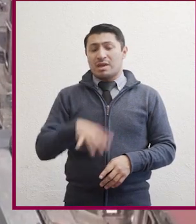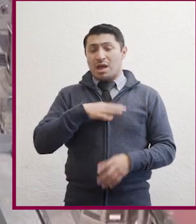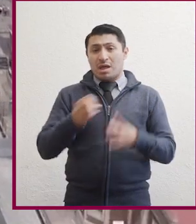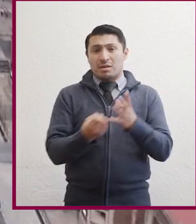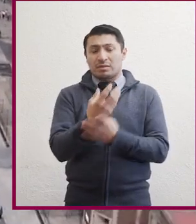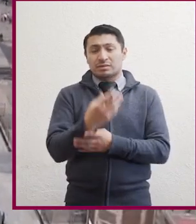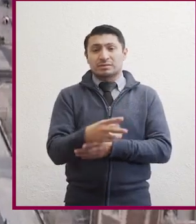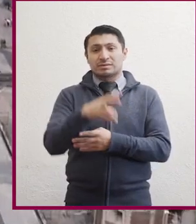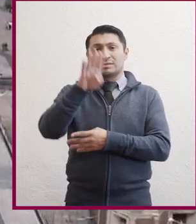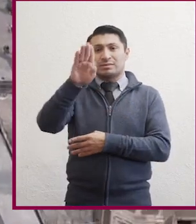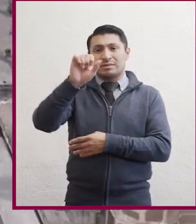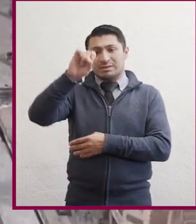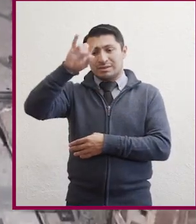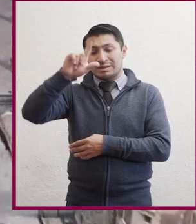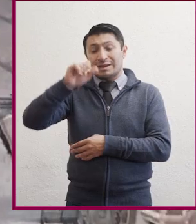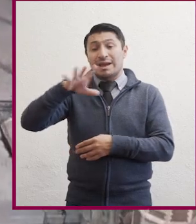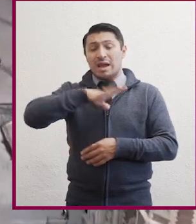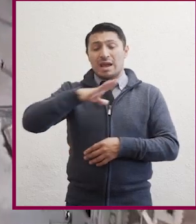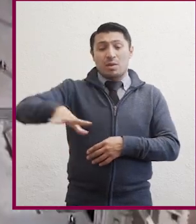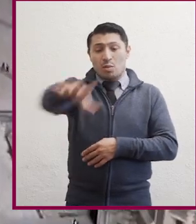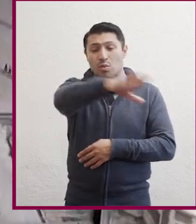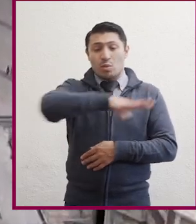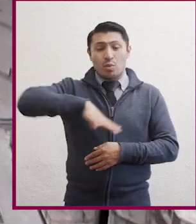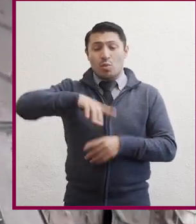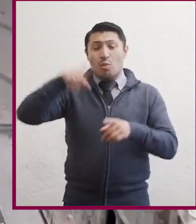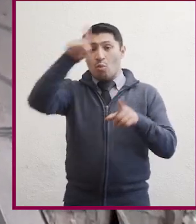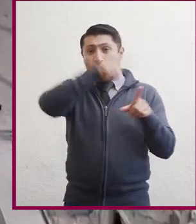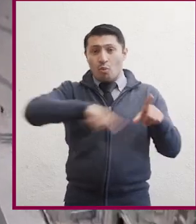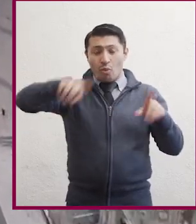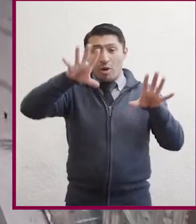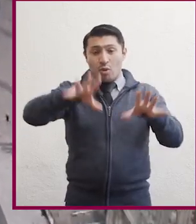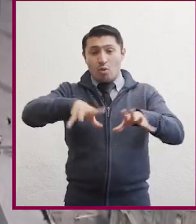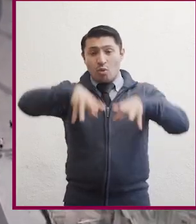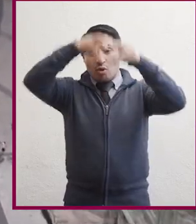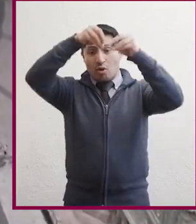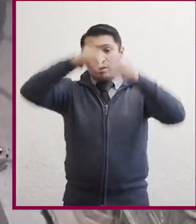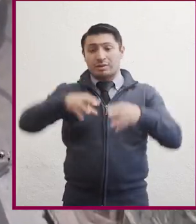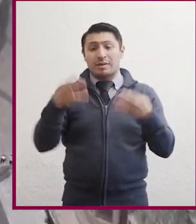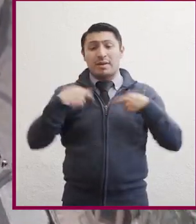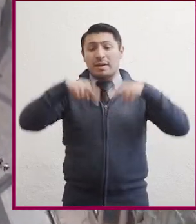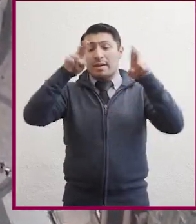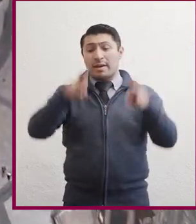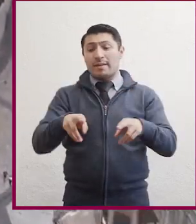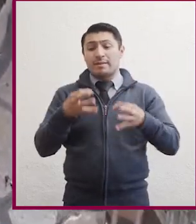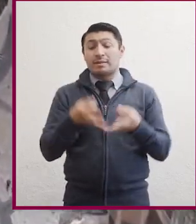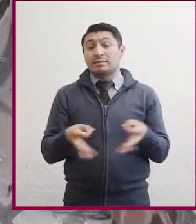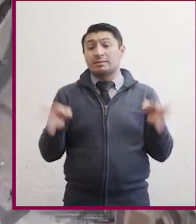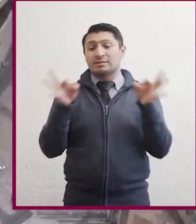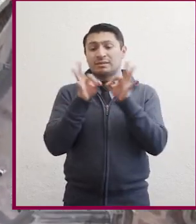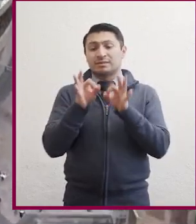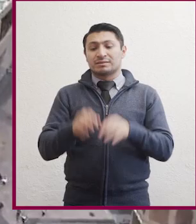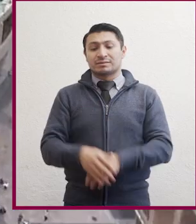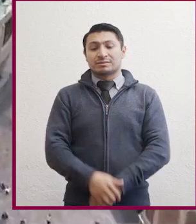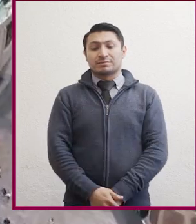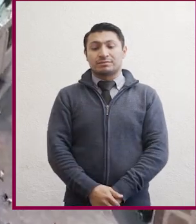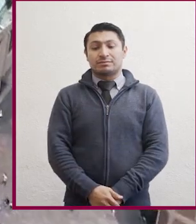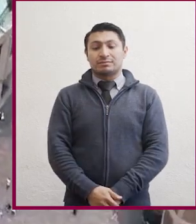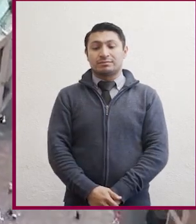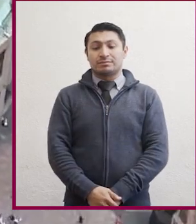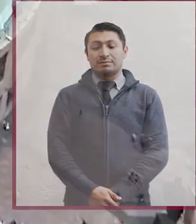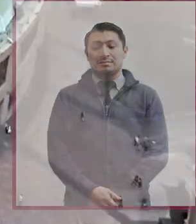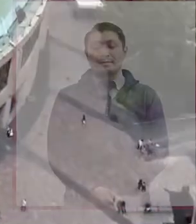La nueva basílica es de planta circular, con una cubierta que se ha convertido en su símbolo.